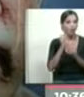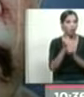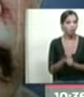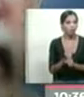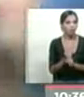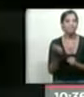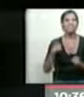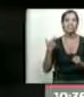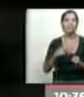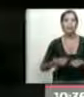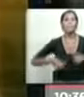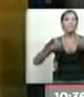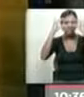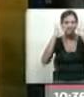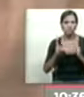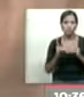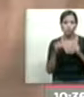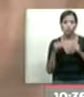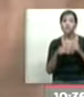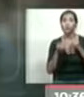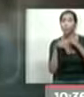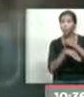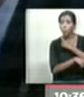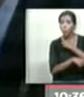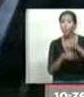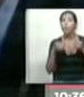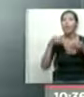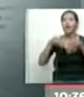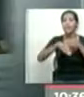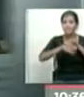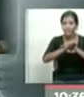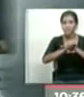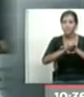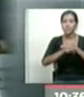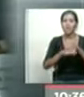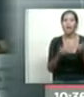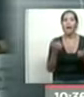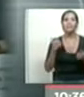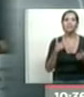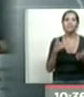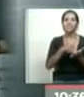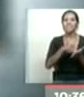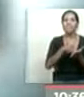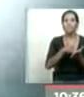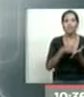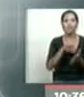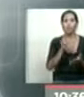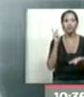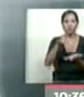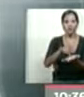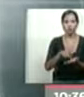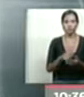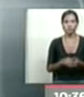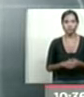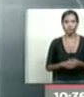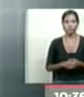la manga, aprovechando el talón de Aquiles al que aún no han atinado.